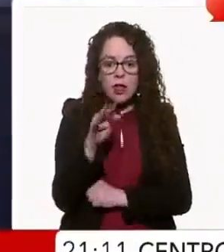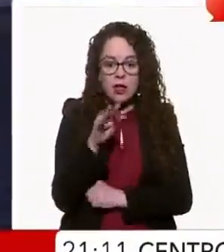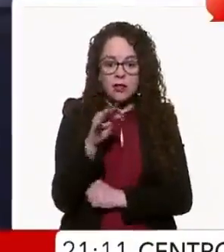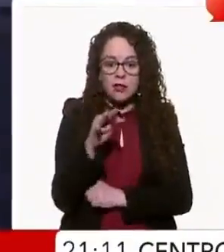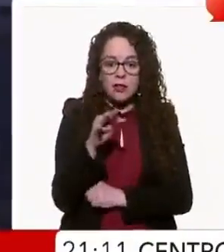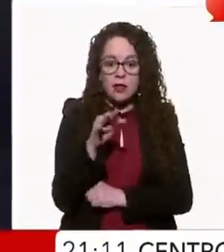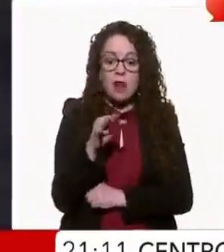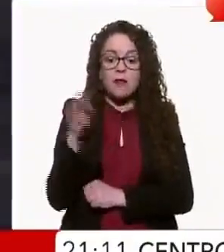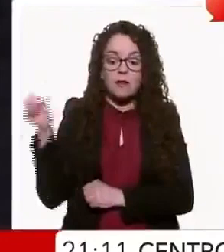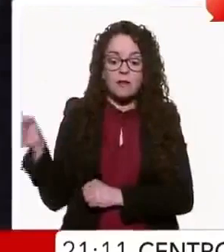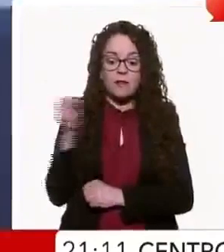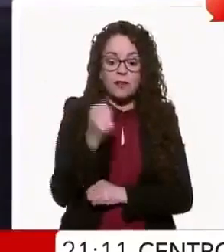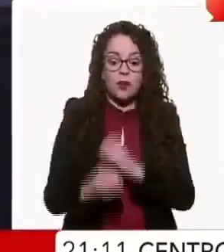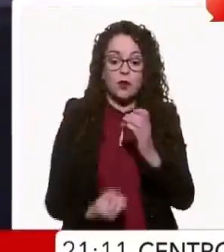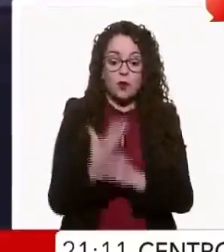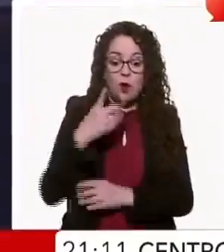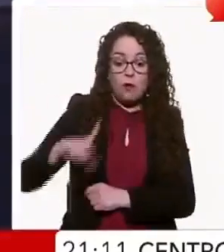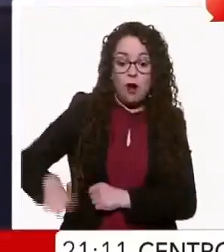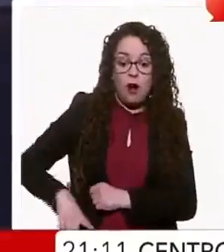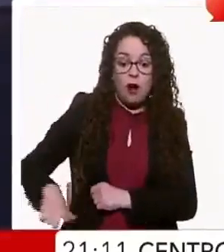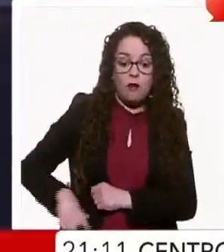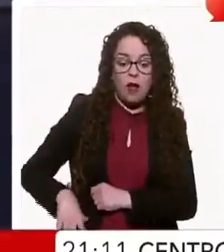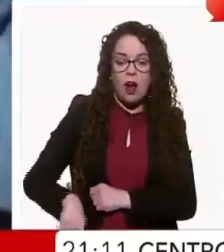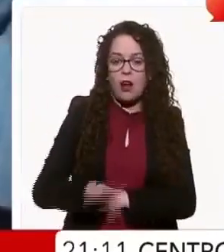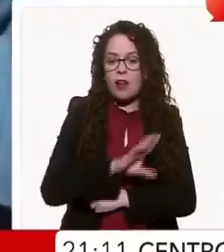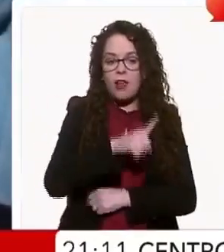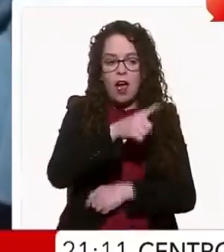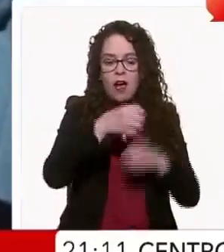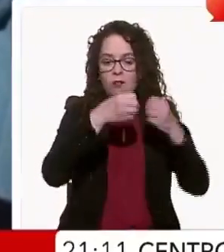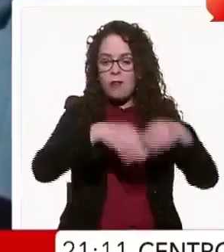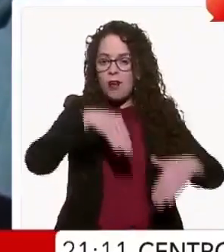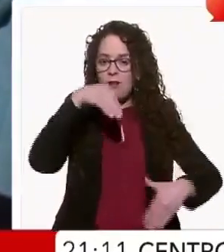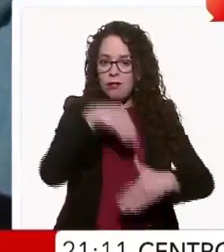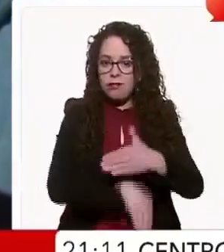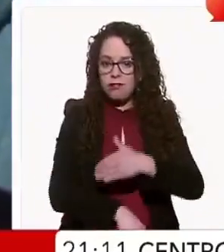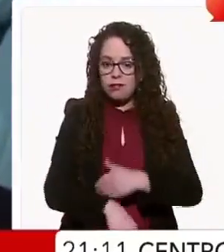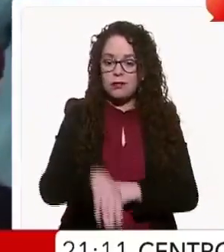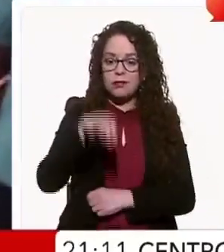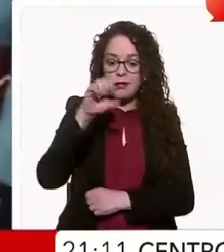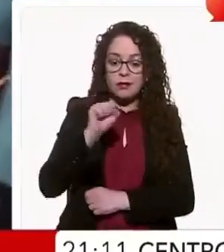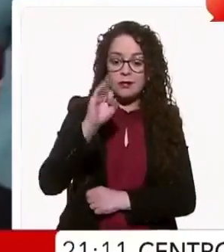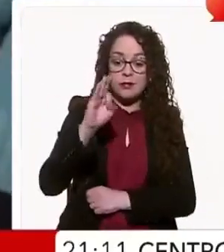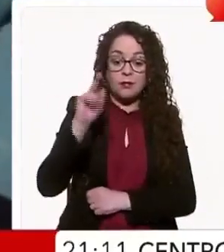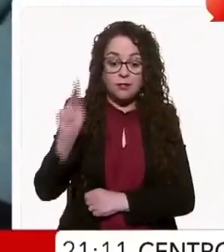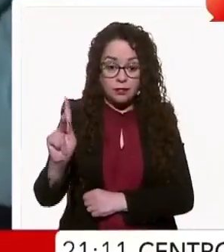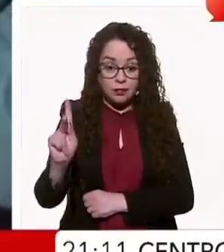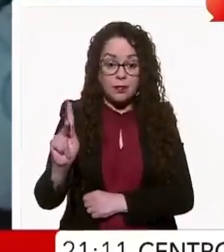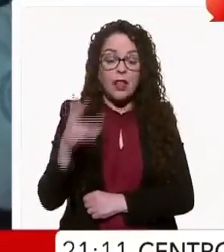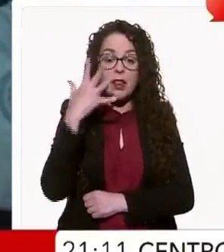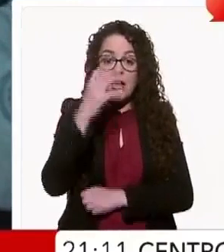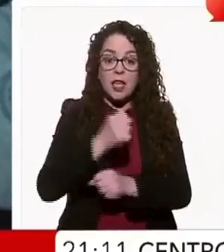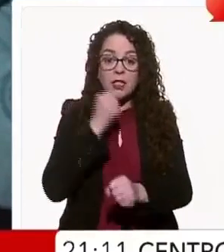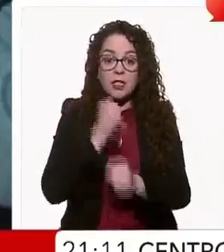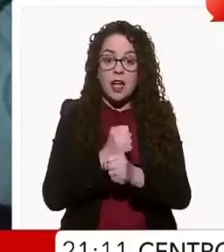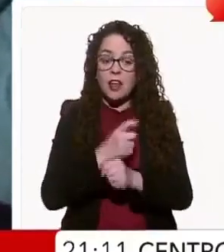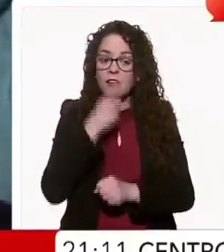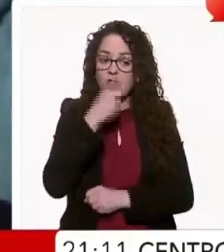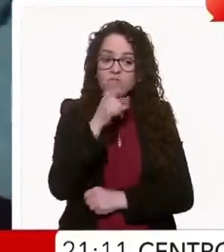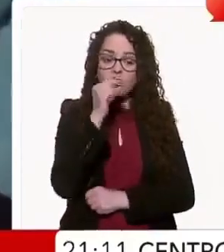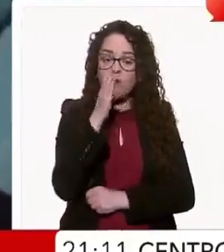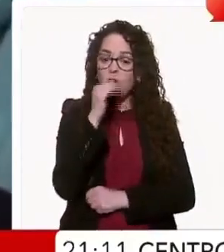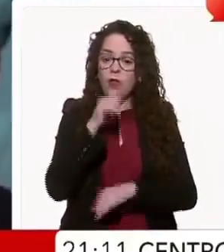la llegada del nuevo gobierno. La Secretaría de la Función Pública lo inhabilitó 10 años por mentir en